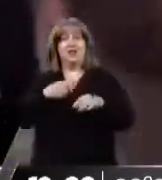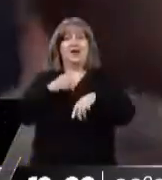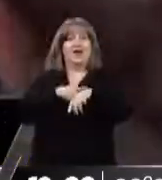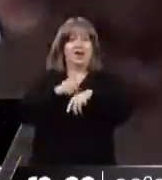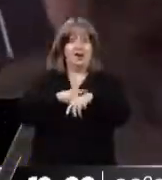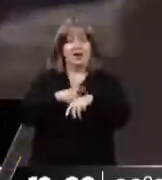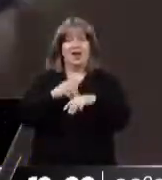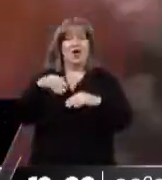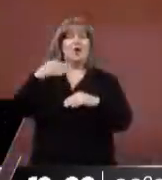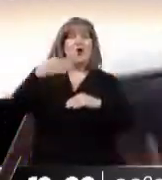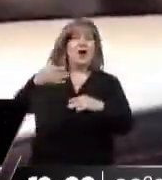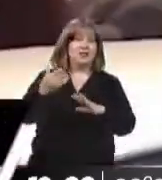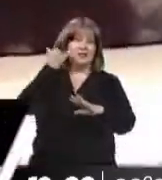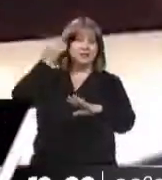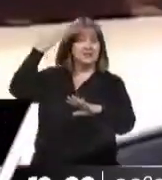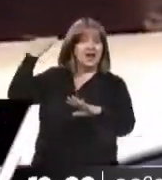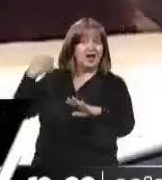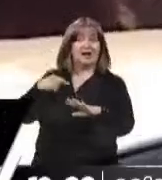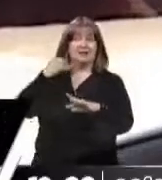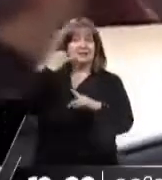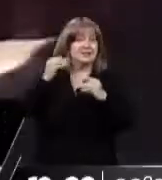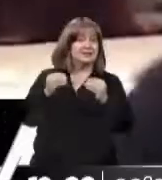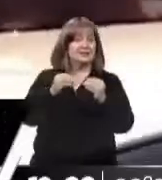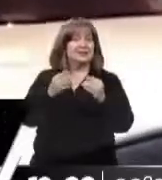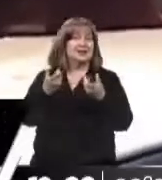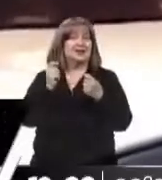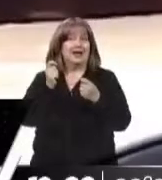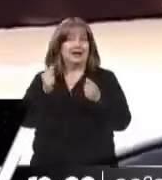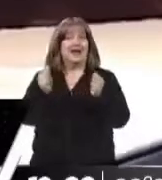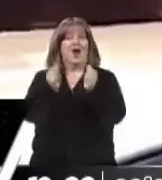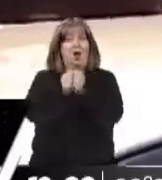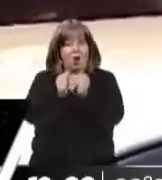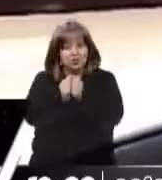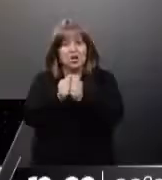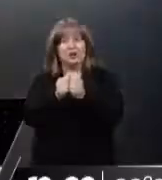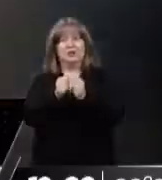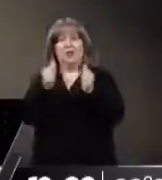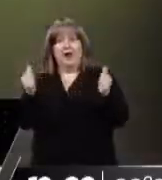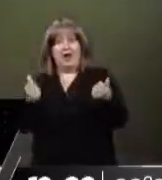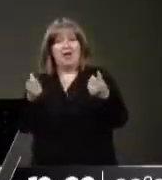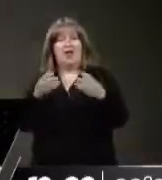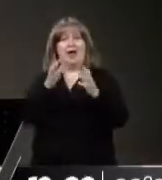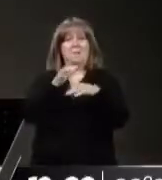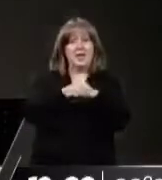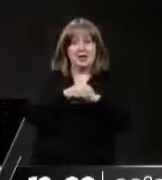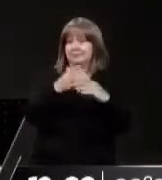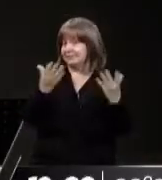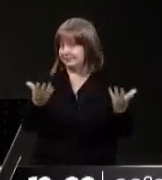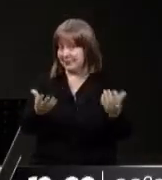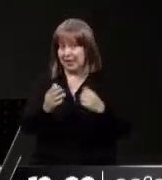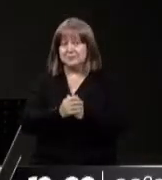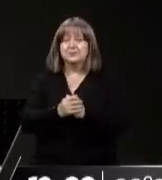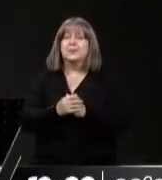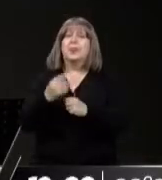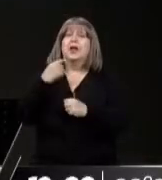así también de las otras personas que presuntamente también habrían estado en esta planificación al momento solamente son ellos